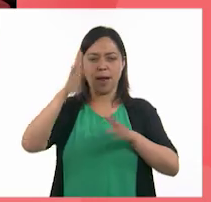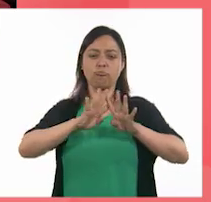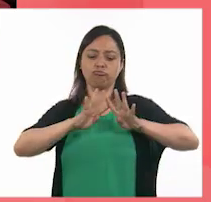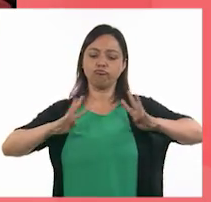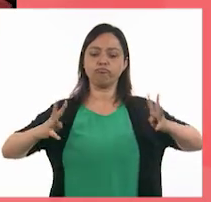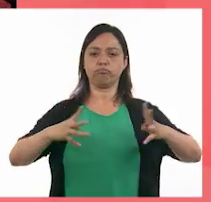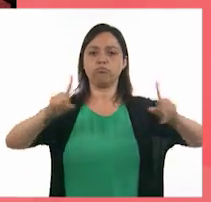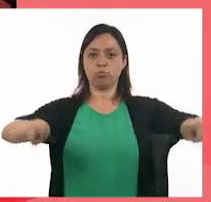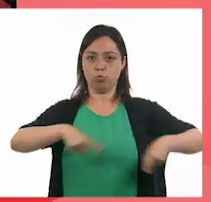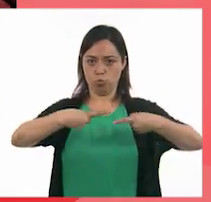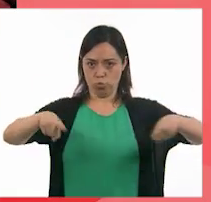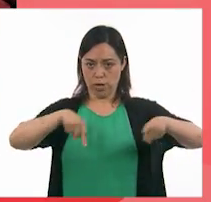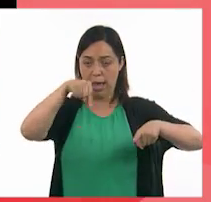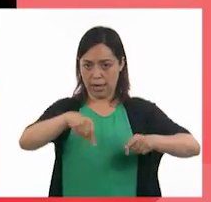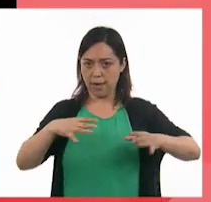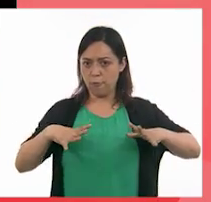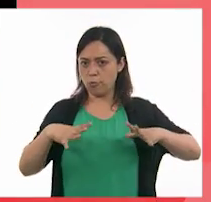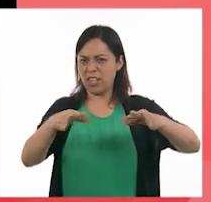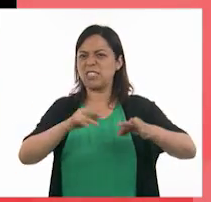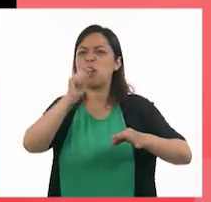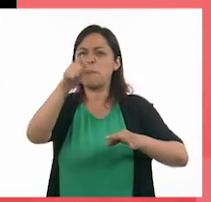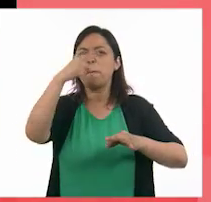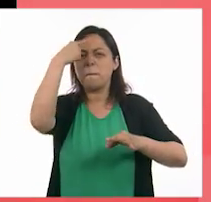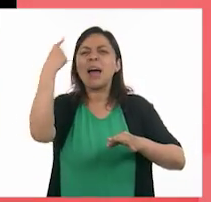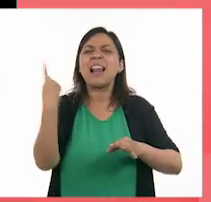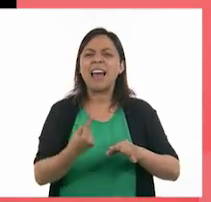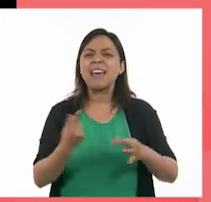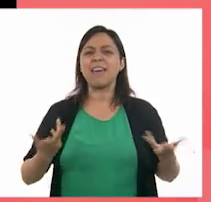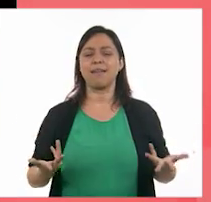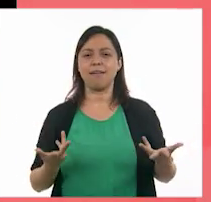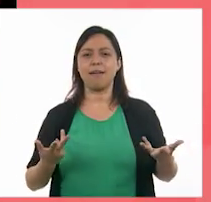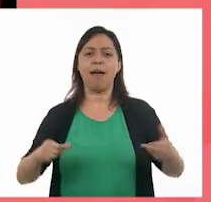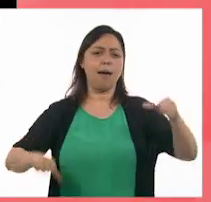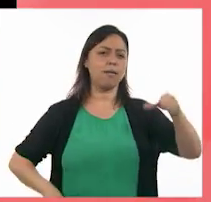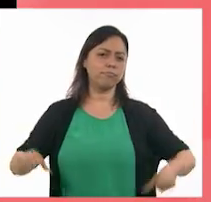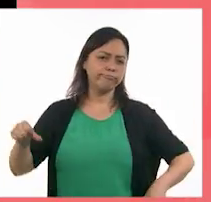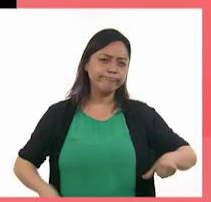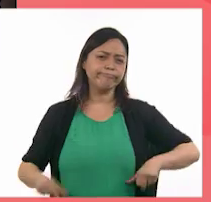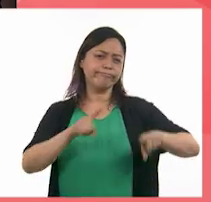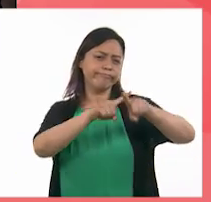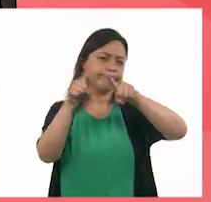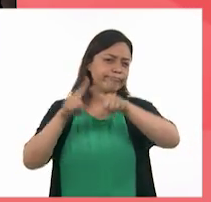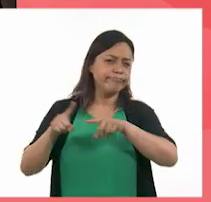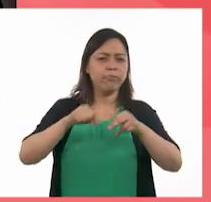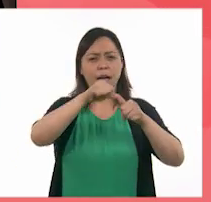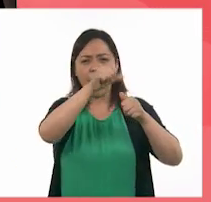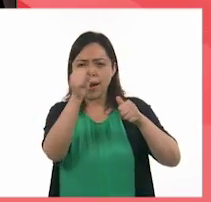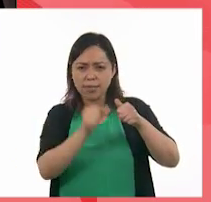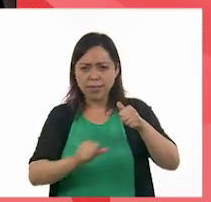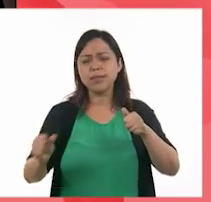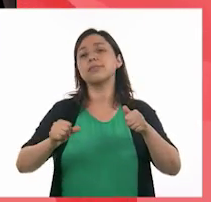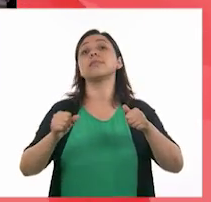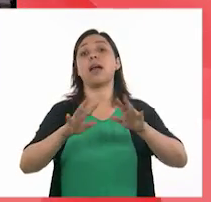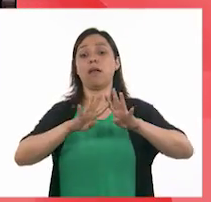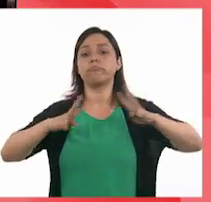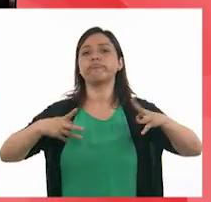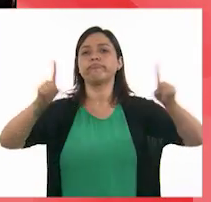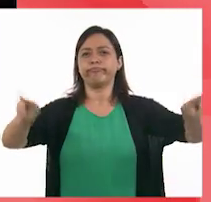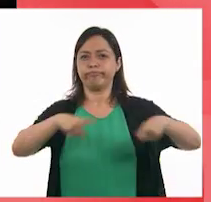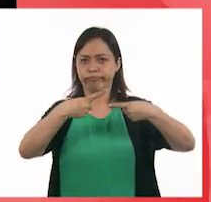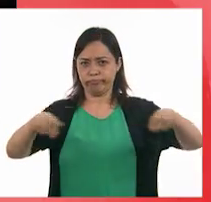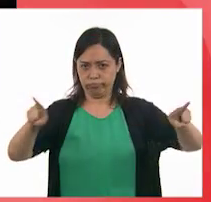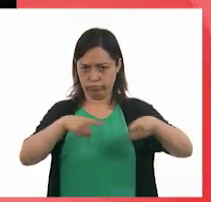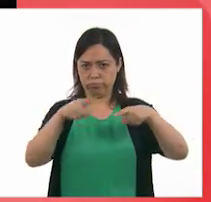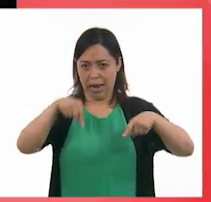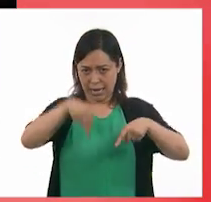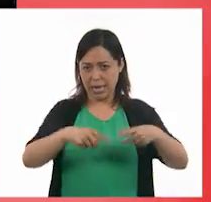Fundación trabajamos básicamente para auspiciar todas las actividades artísticas y de conciertos que genera la propia OBC,